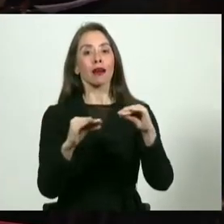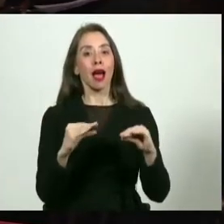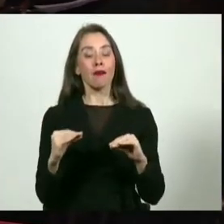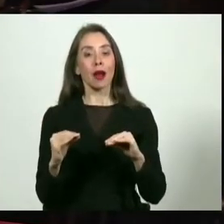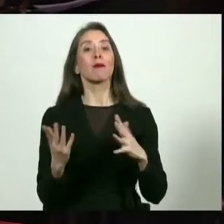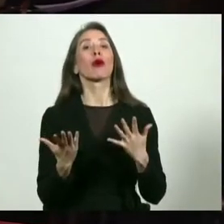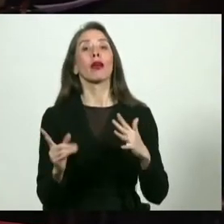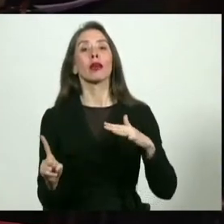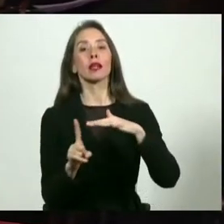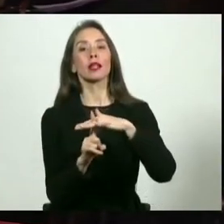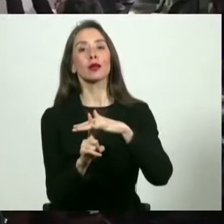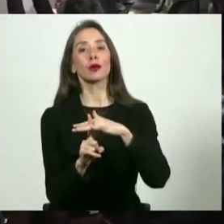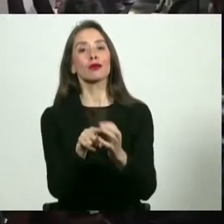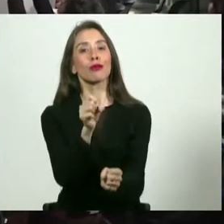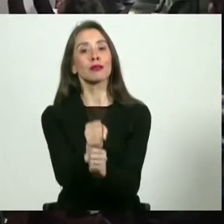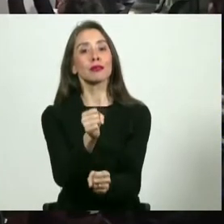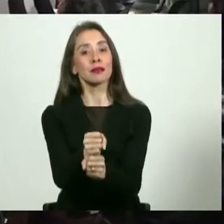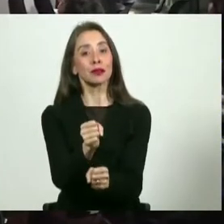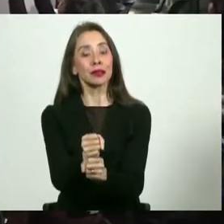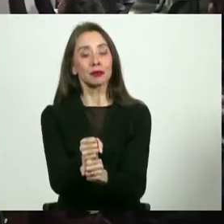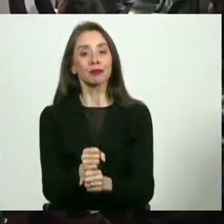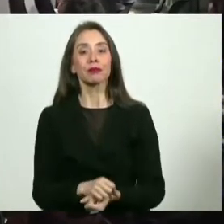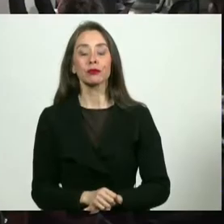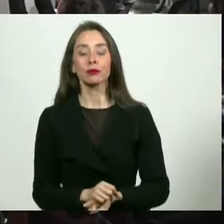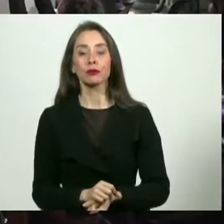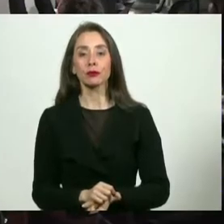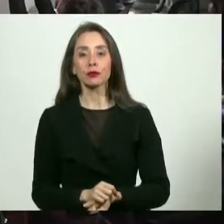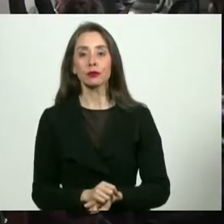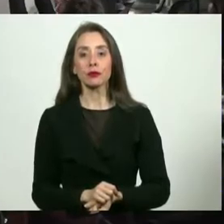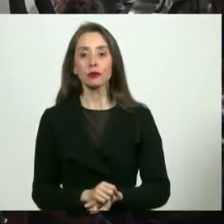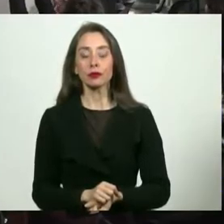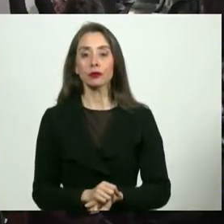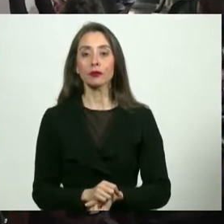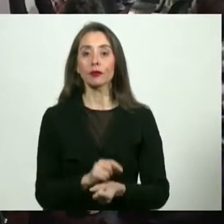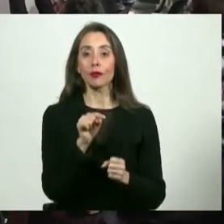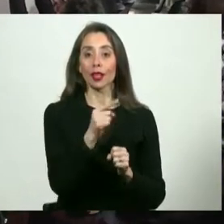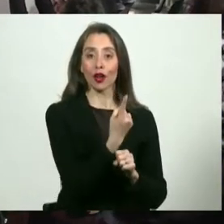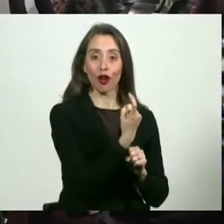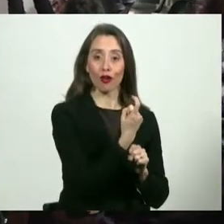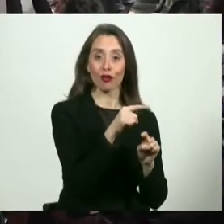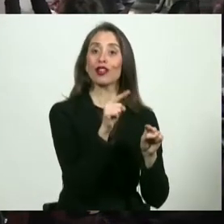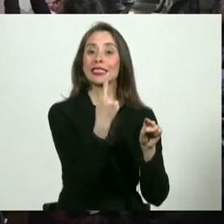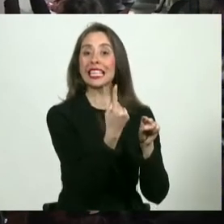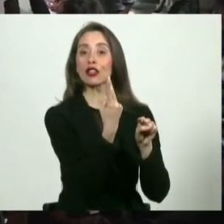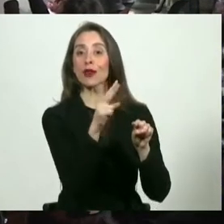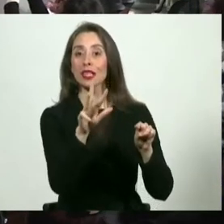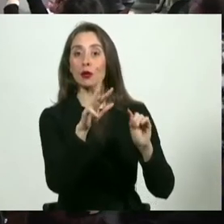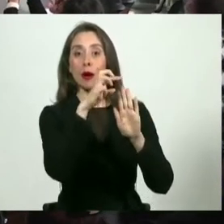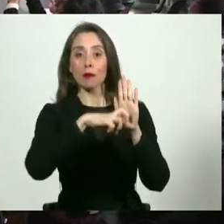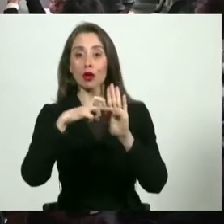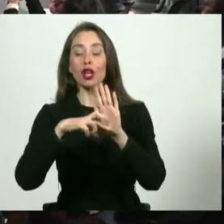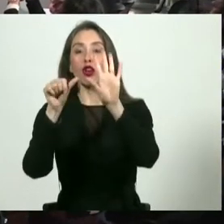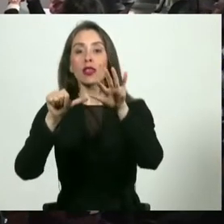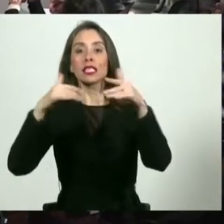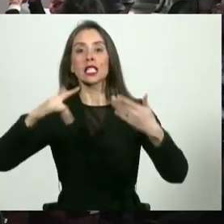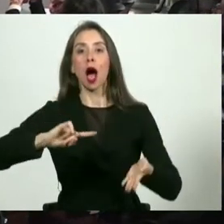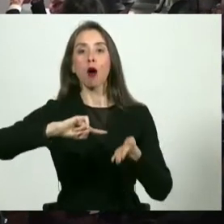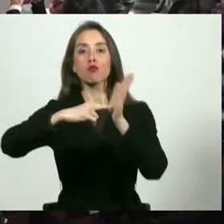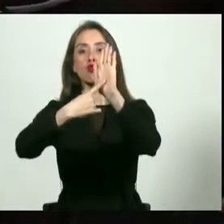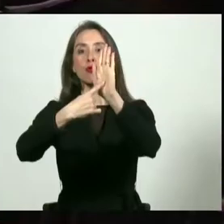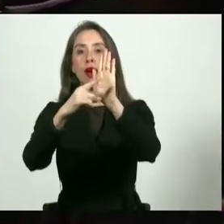la inclusión en el mercado laboral. Y de ellos, son de los 129, 16 son ley de la